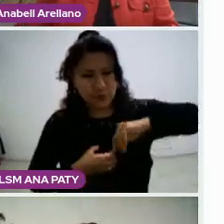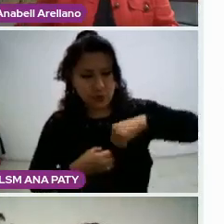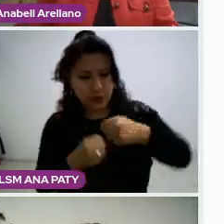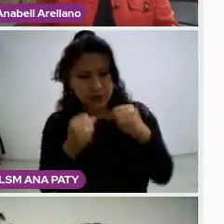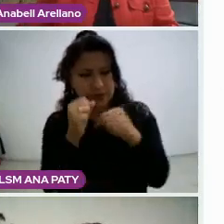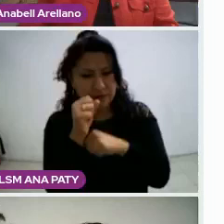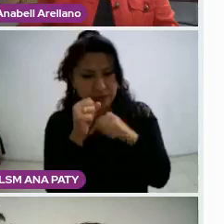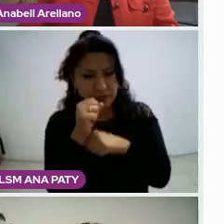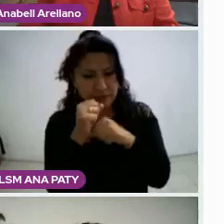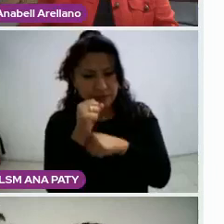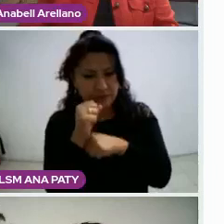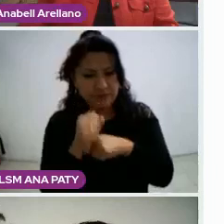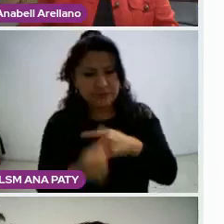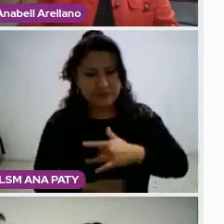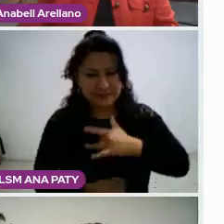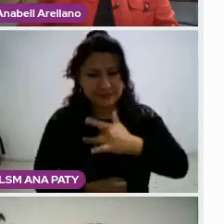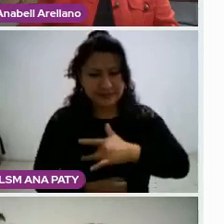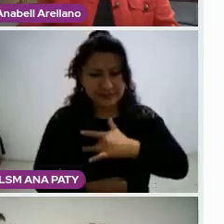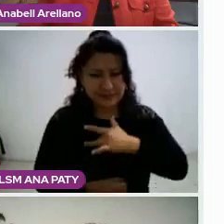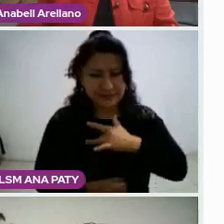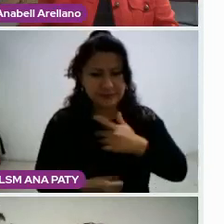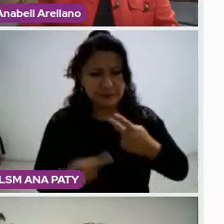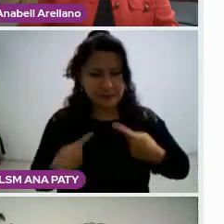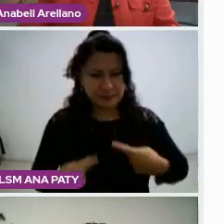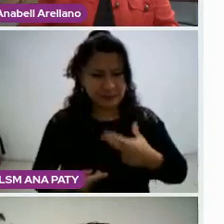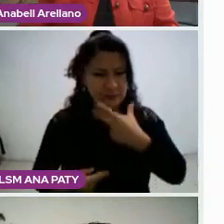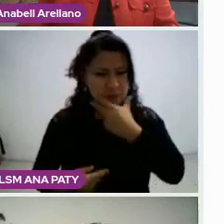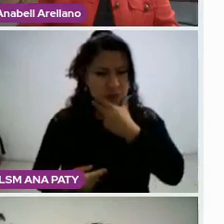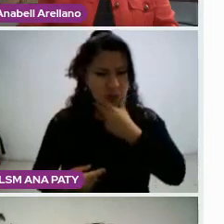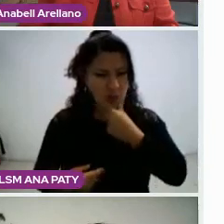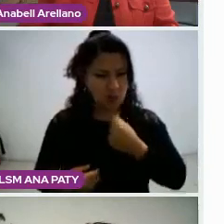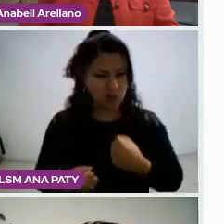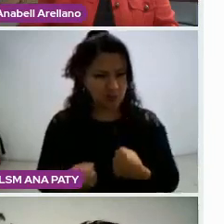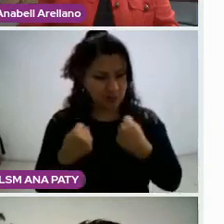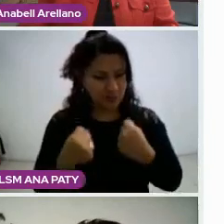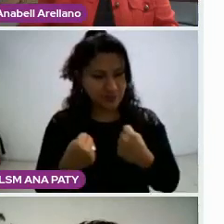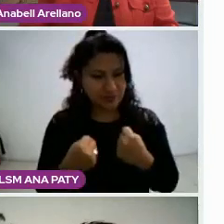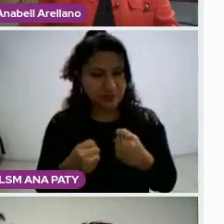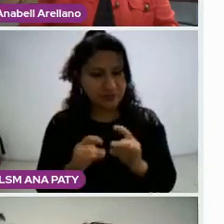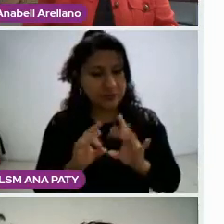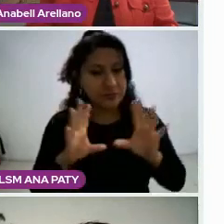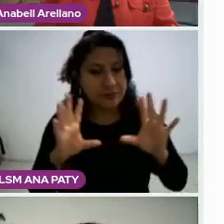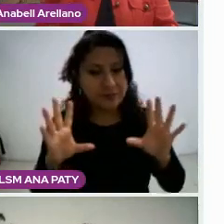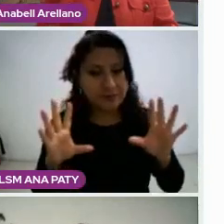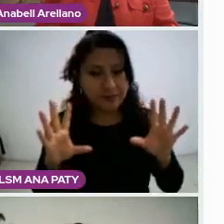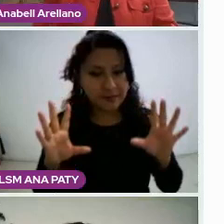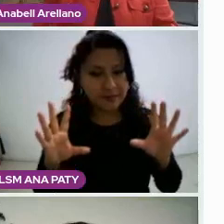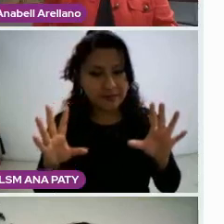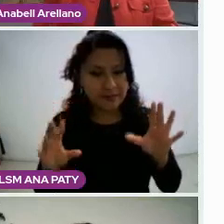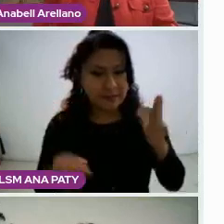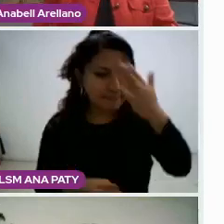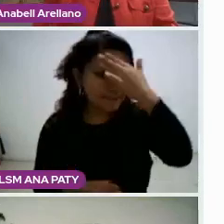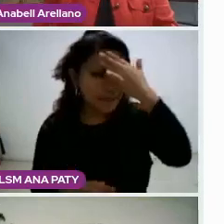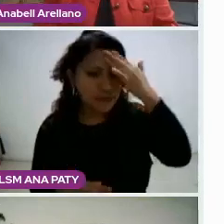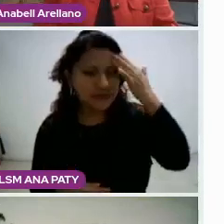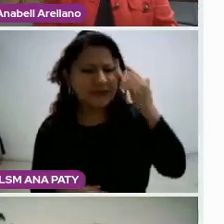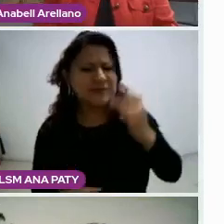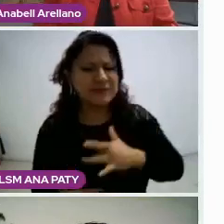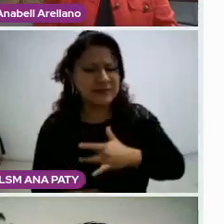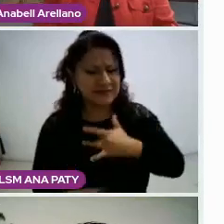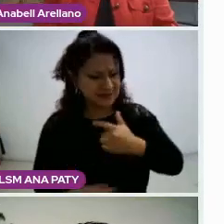estas personas, en los hombres, una situación de no reconocimiento de las emociones, que es lo que se le conoce como